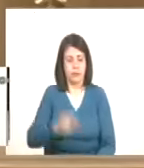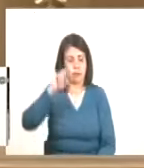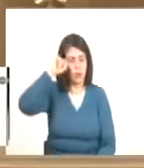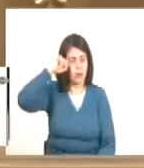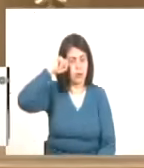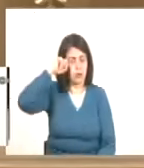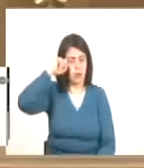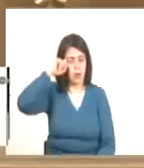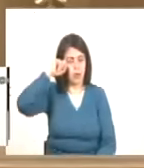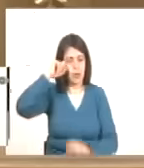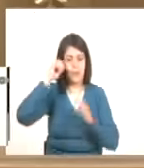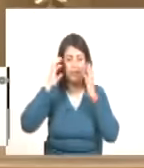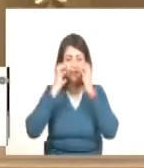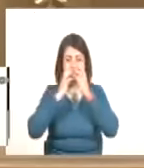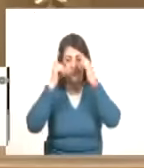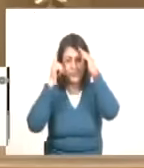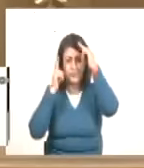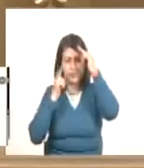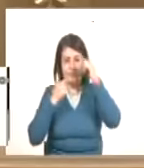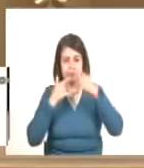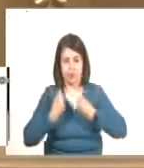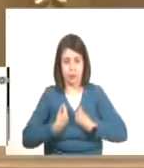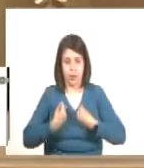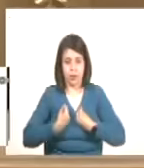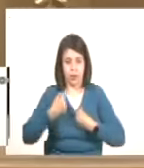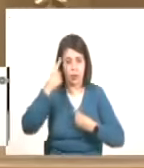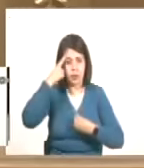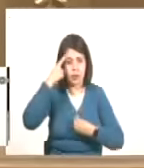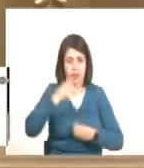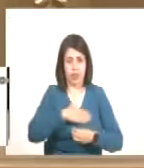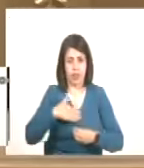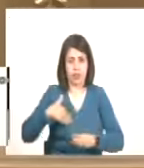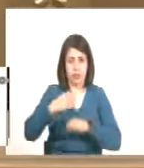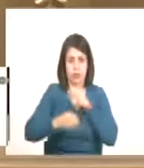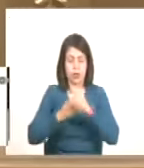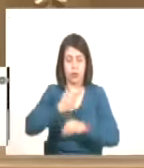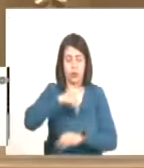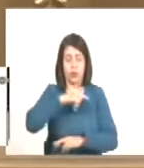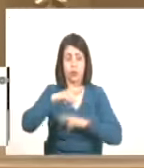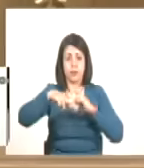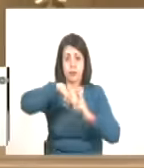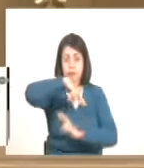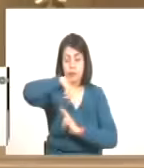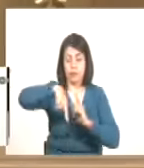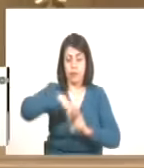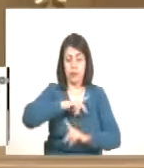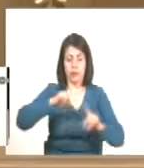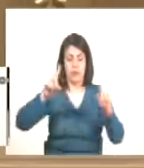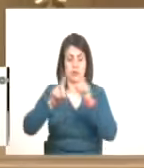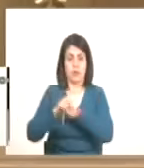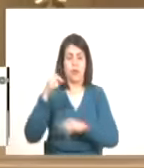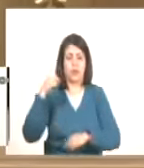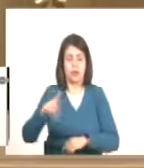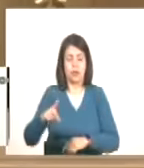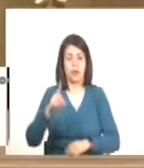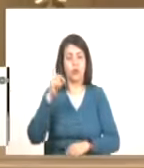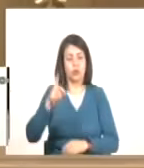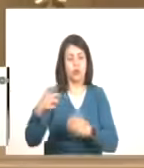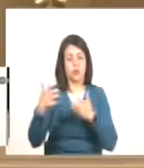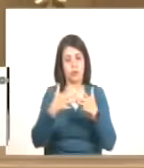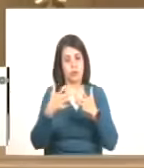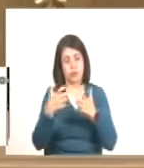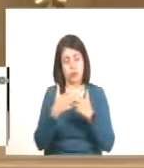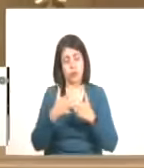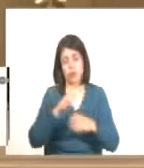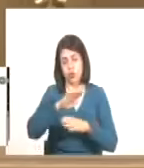Recordar al Che vivo es saber que si queremos hacer nuestra revolución irreversible, tenemos que luchar contra